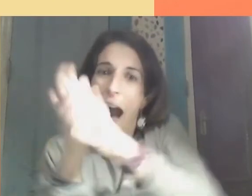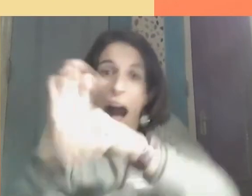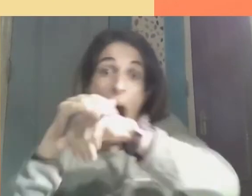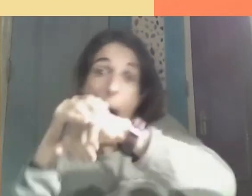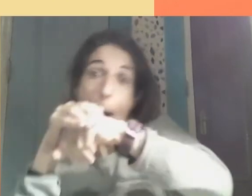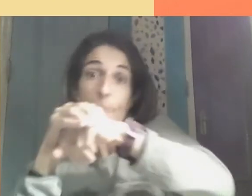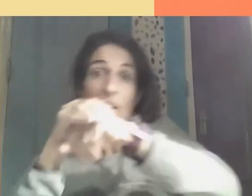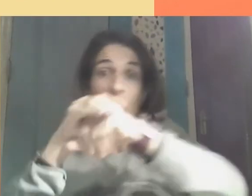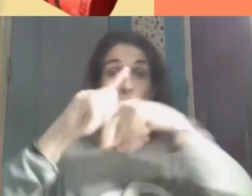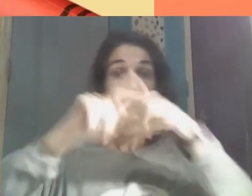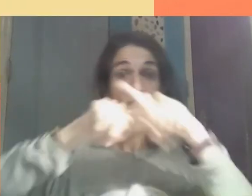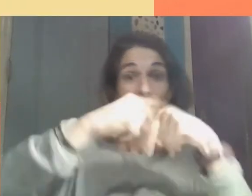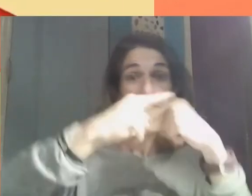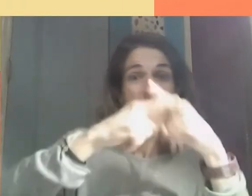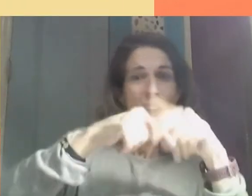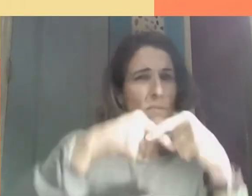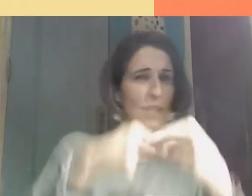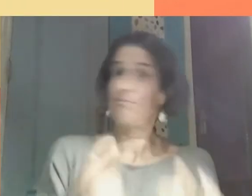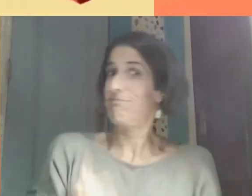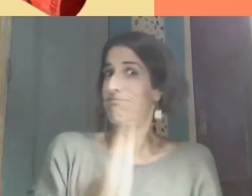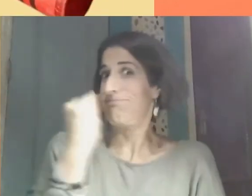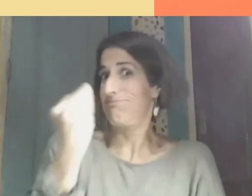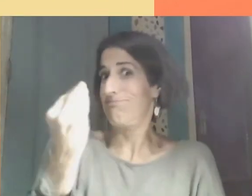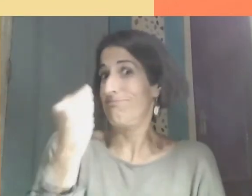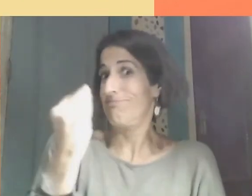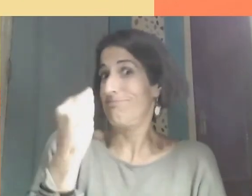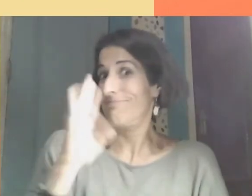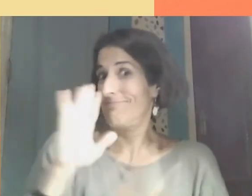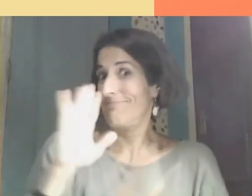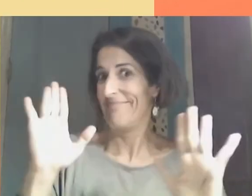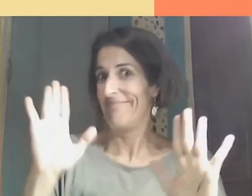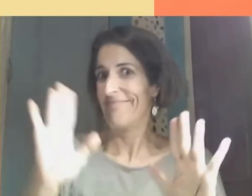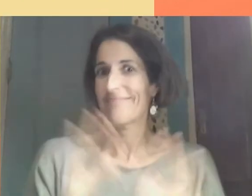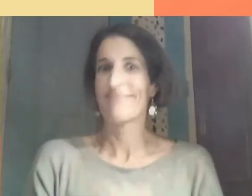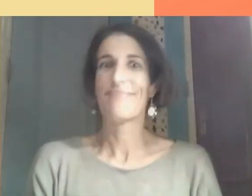de amigos o de familia pues todavía mejor